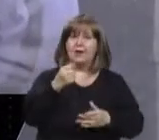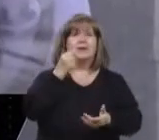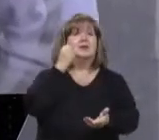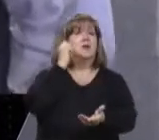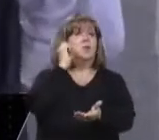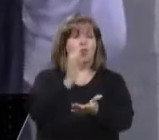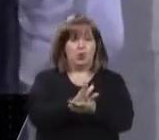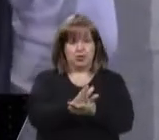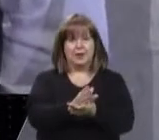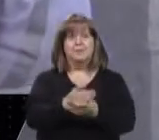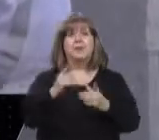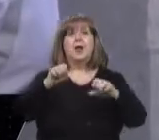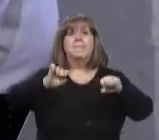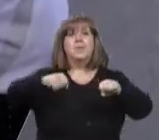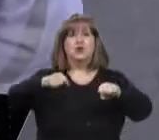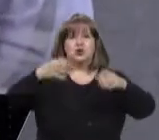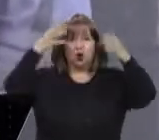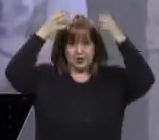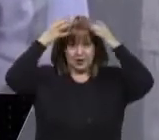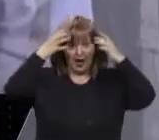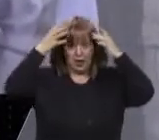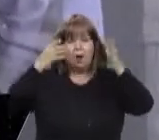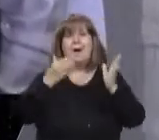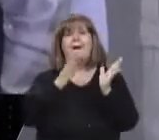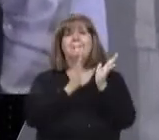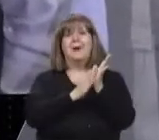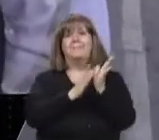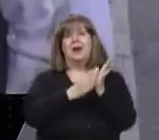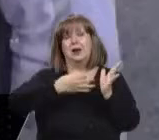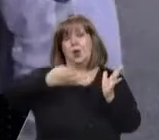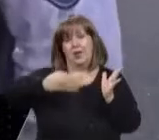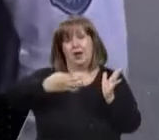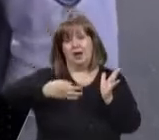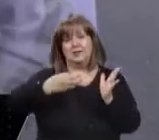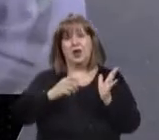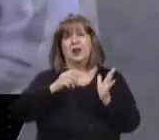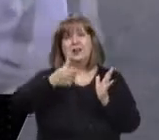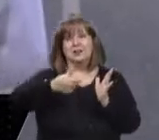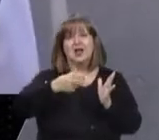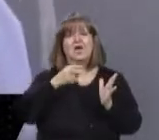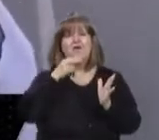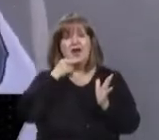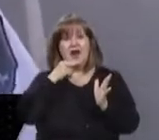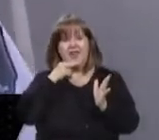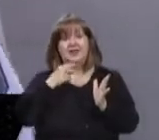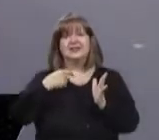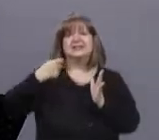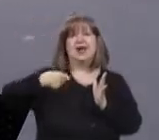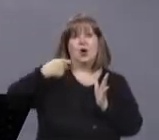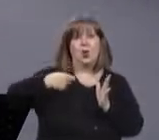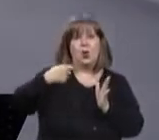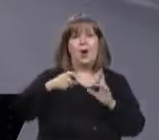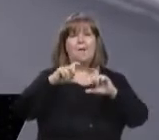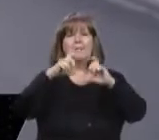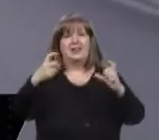Papeles, bueno, casco en los chicos de la moto, todo lo que te pueden pedir en cualquier control vial. Sí, licencia de conducir, tarjeta verde, seguro, las